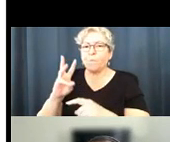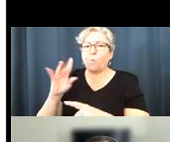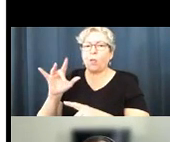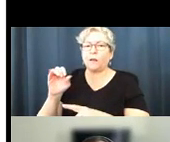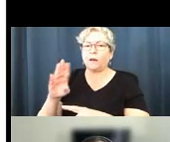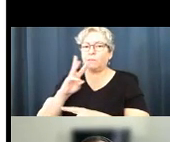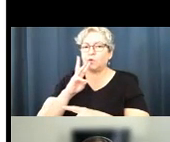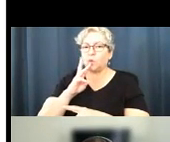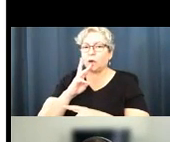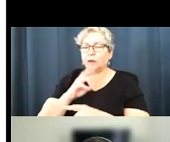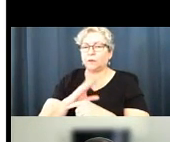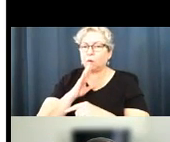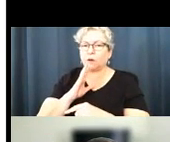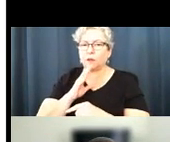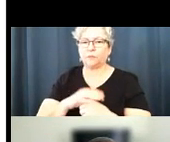Entonces tenemos,